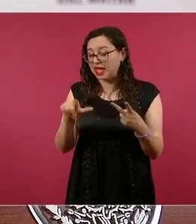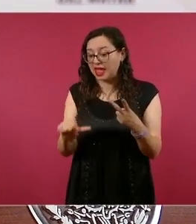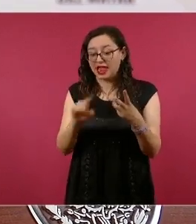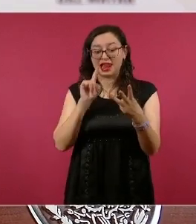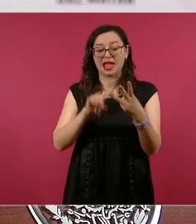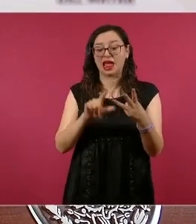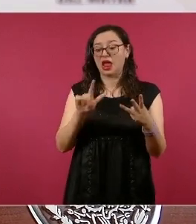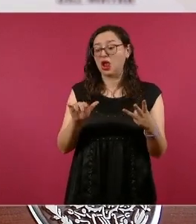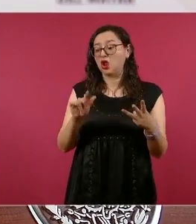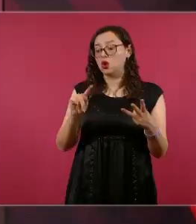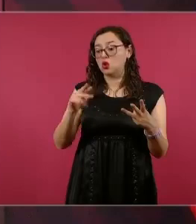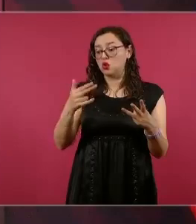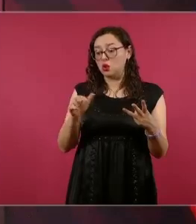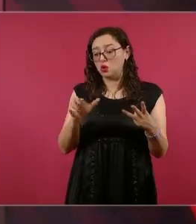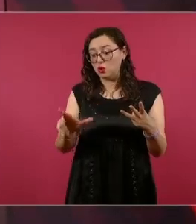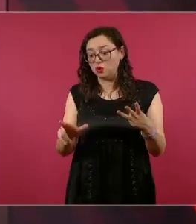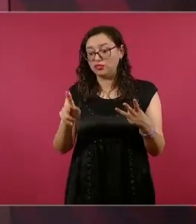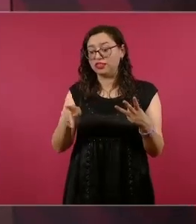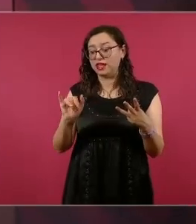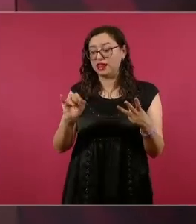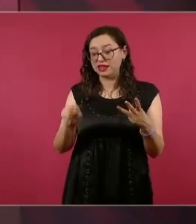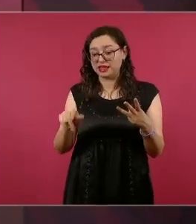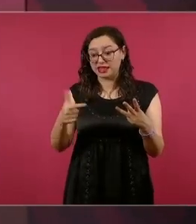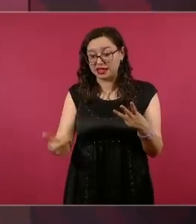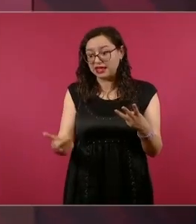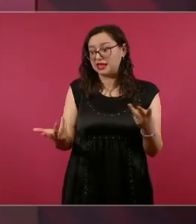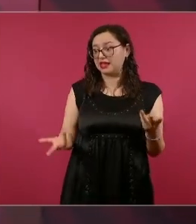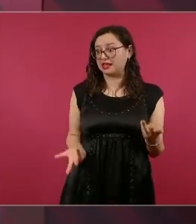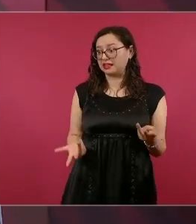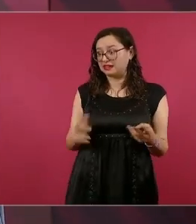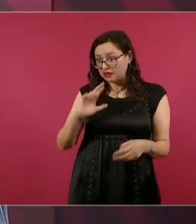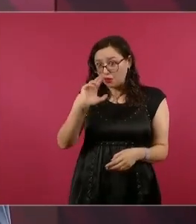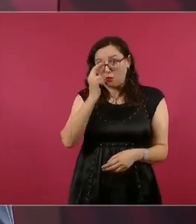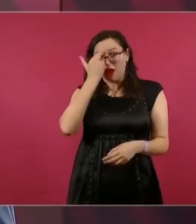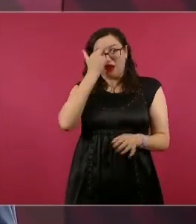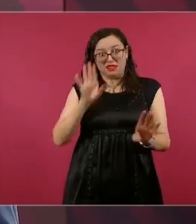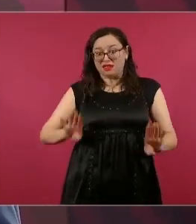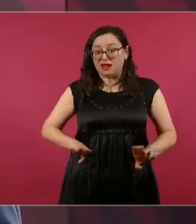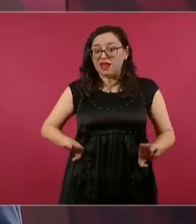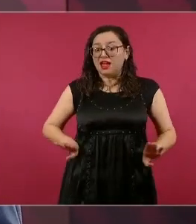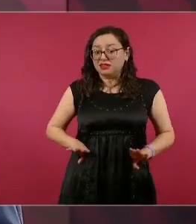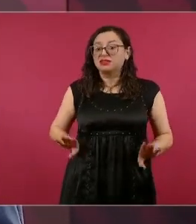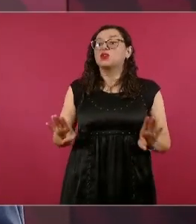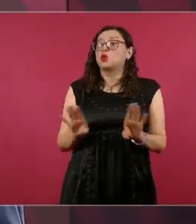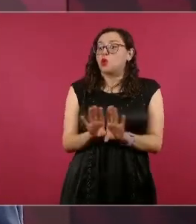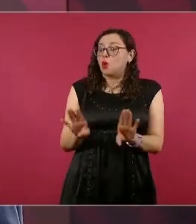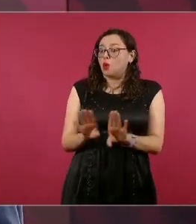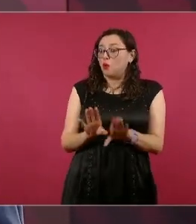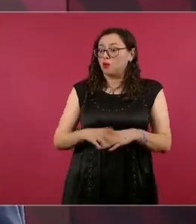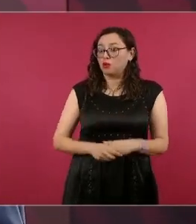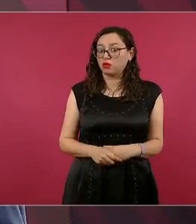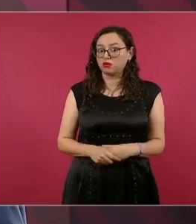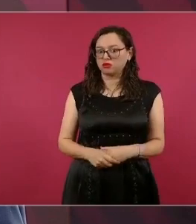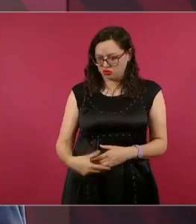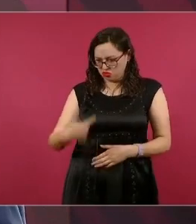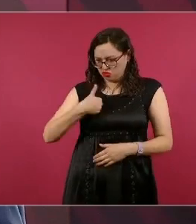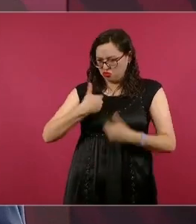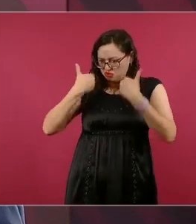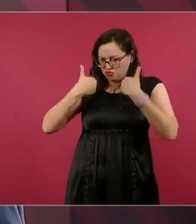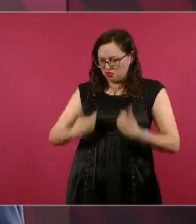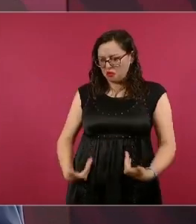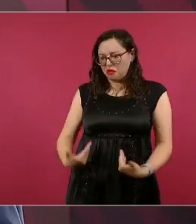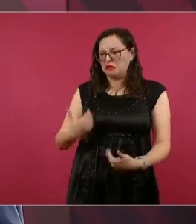y les hablé de mi experiencia, de cuántos años luchando, sin muertos,